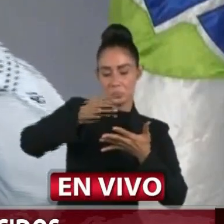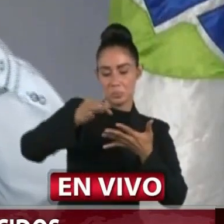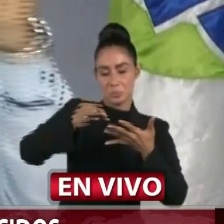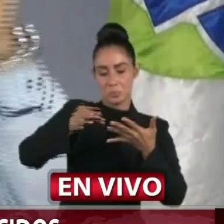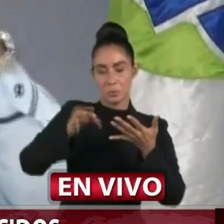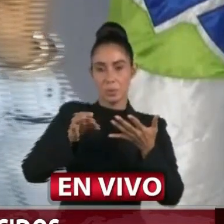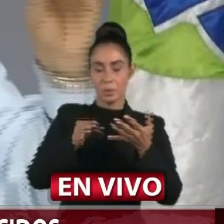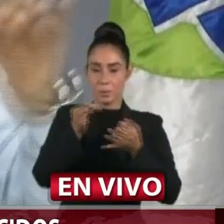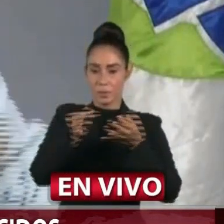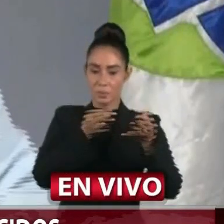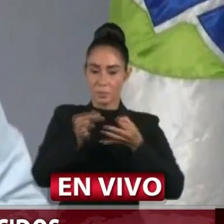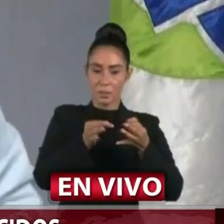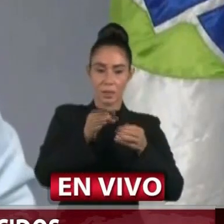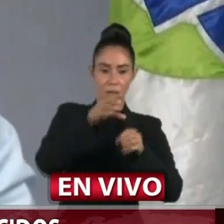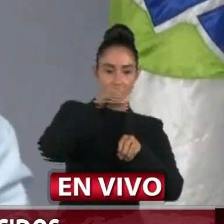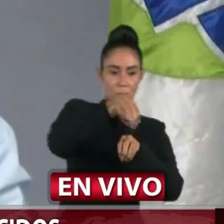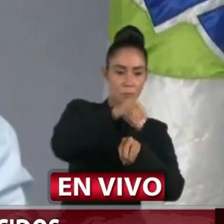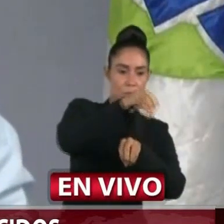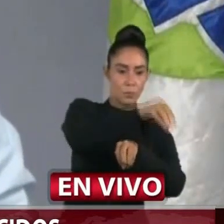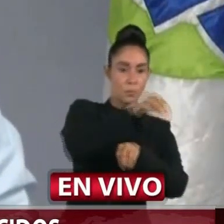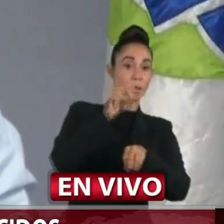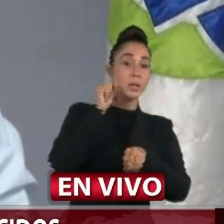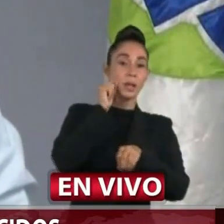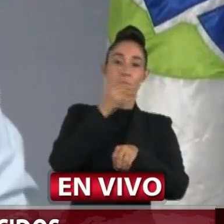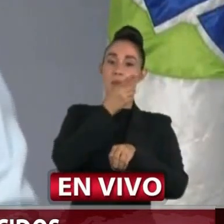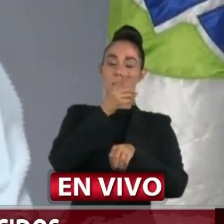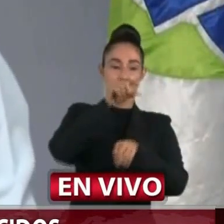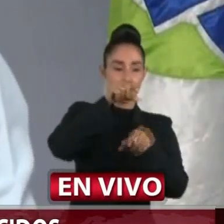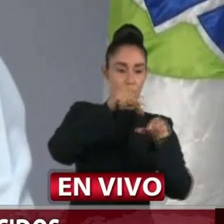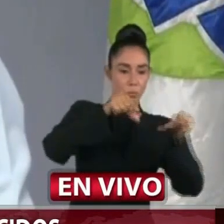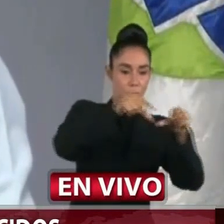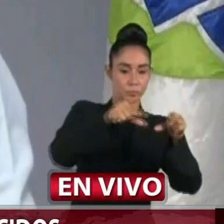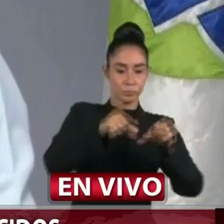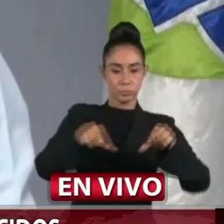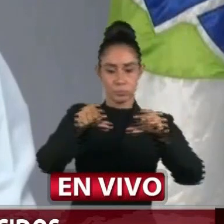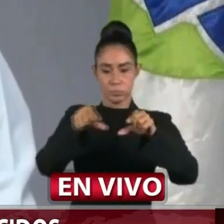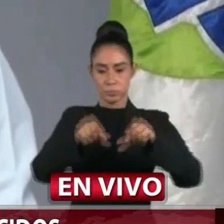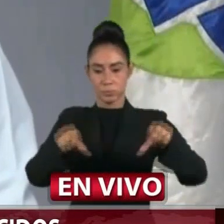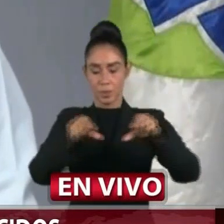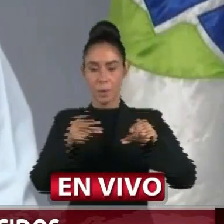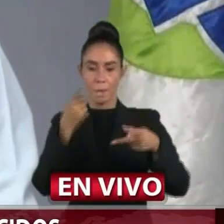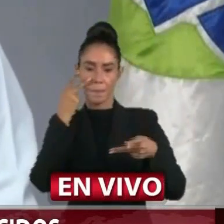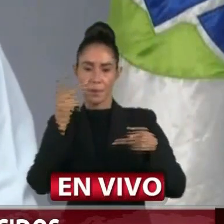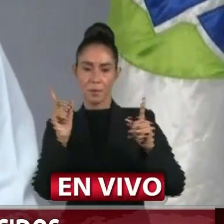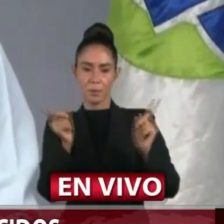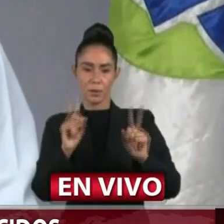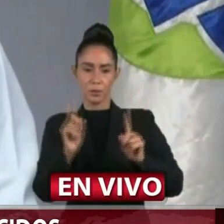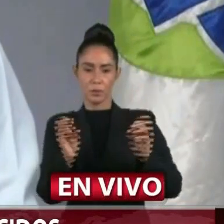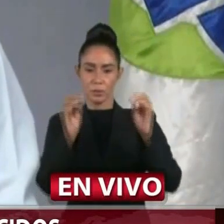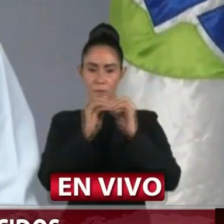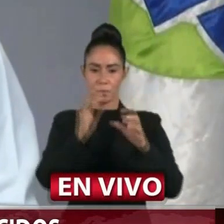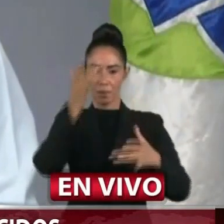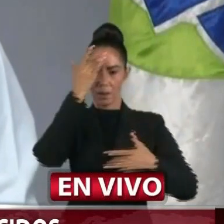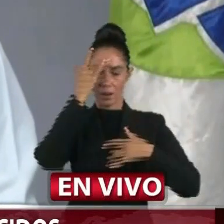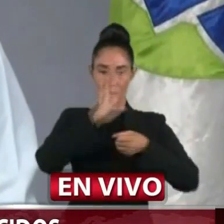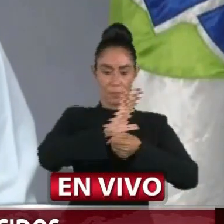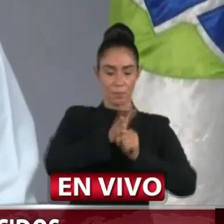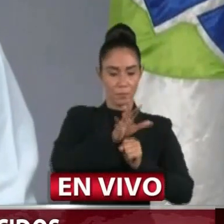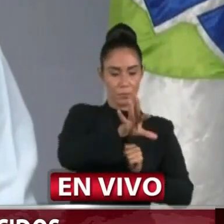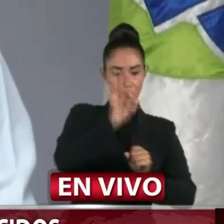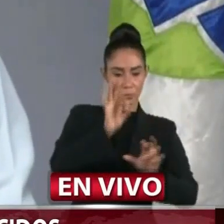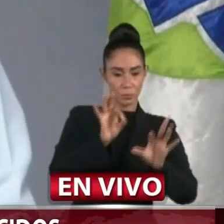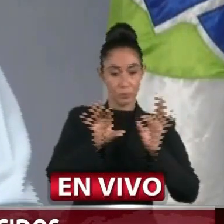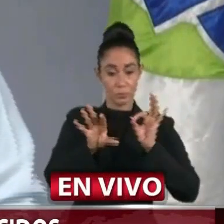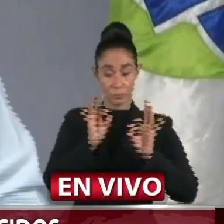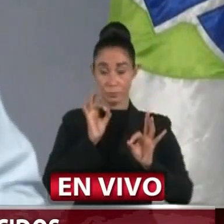barrio cada una de las incidencias con el localizador que vamos a tener aquí en pantalla para